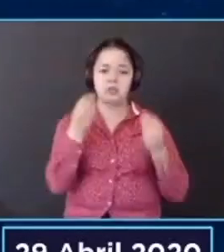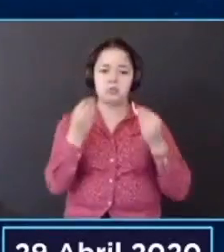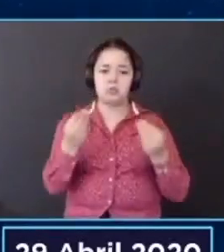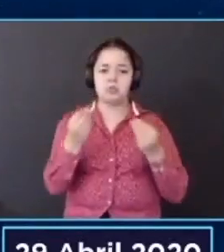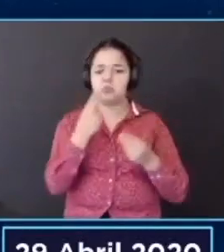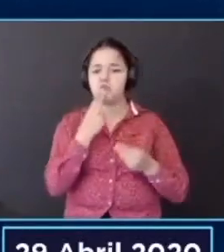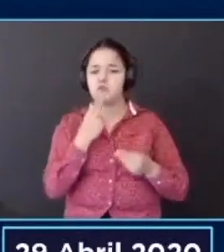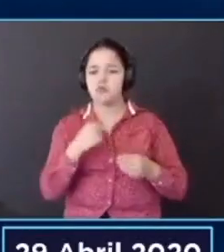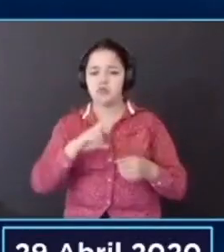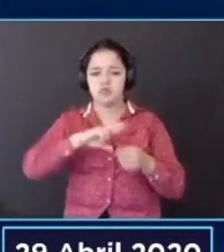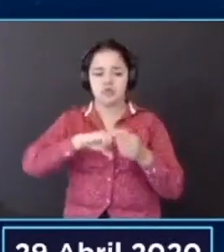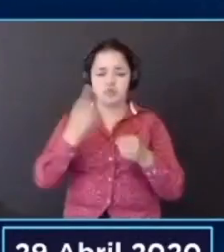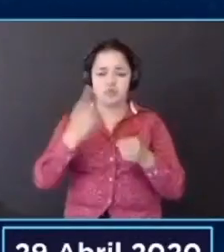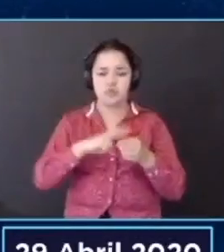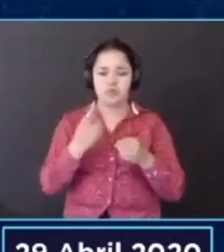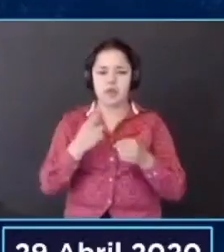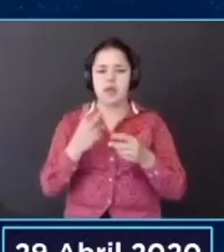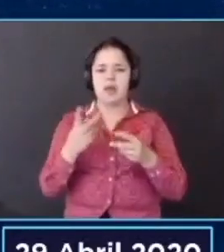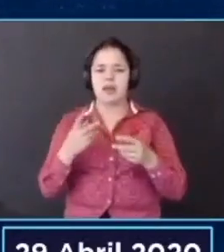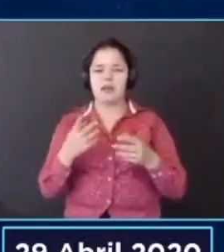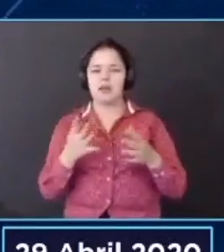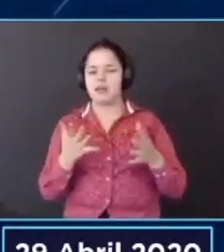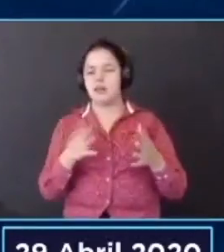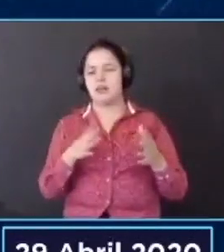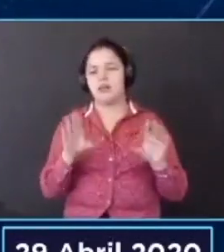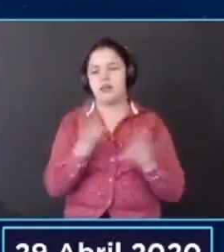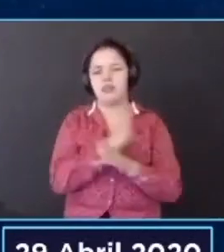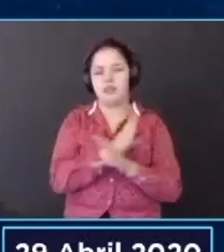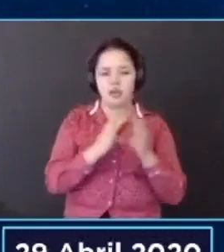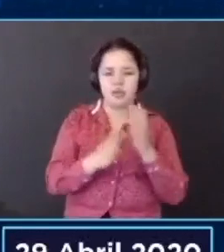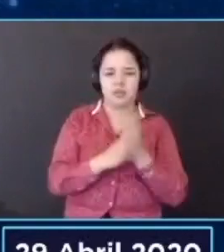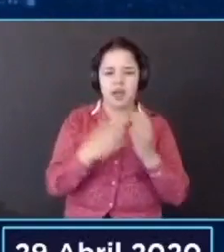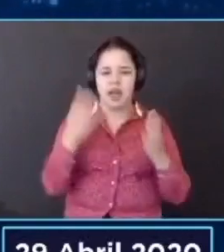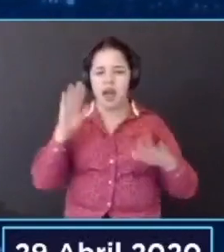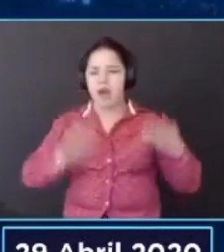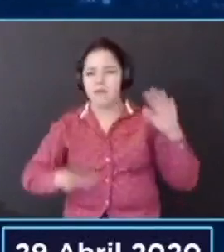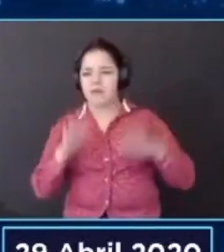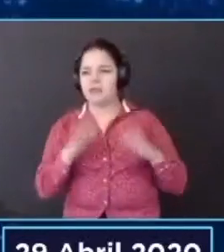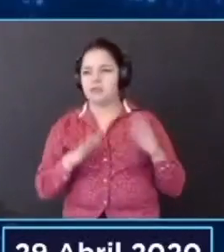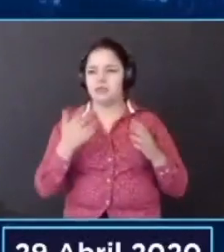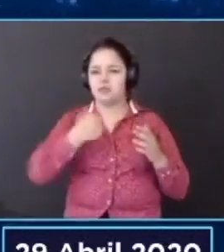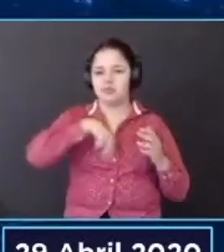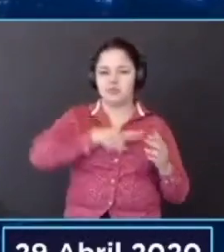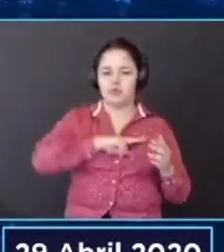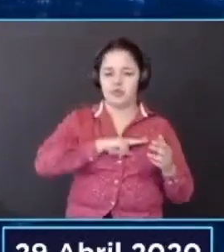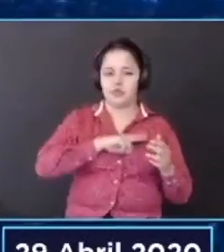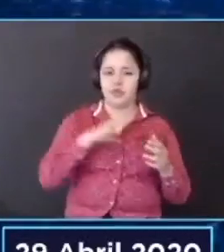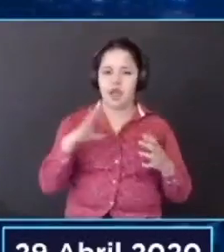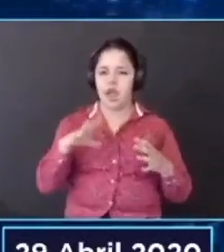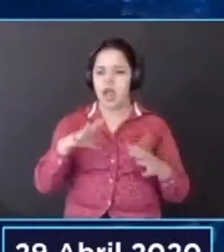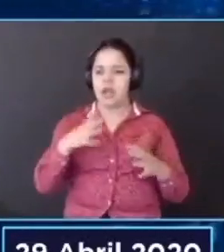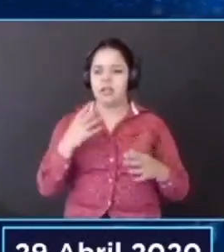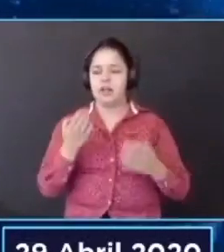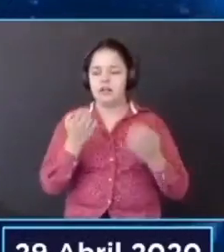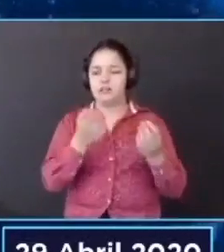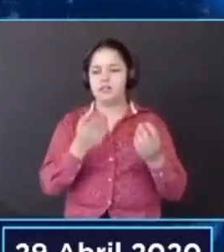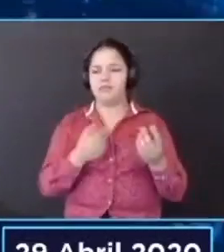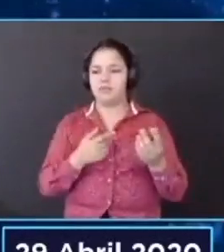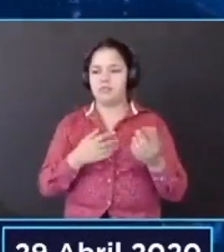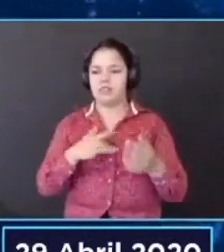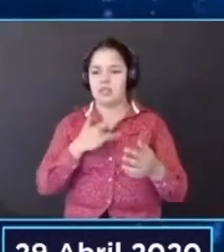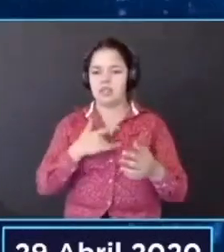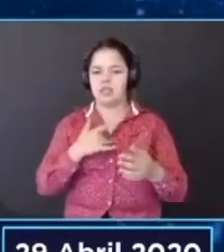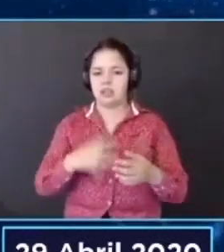Esos energéticos para hacer ejercicio, si no hace ejercicio y además se toma un energetizante, pues va a acumular toda esa energía en